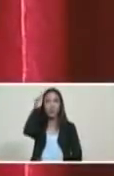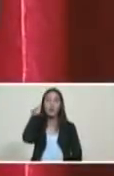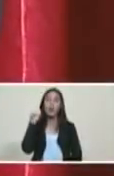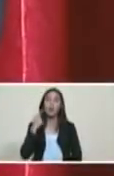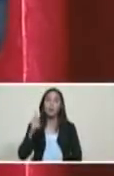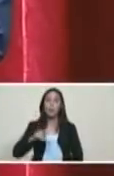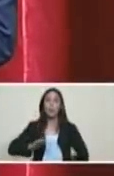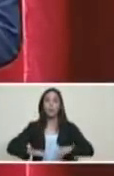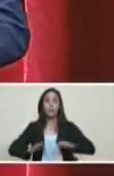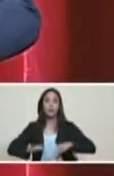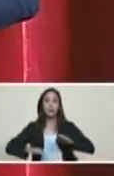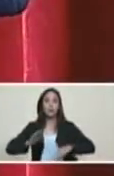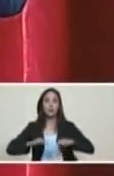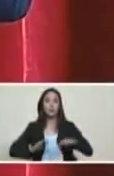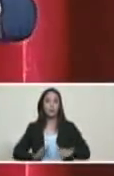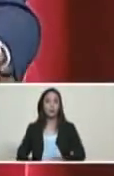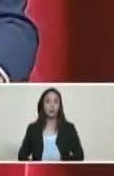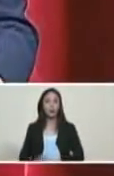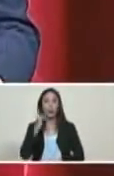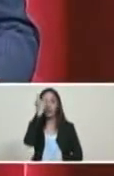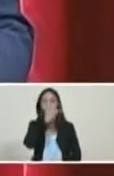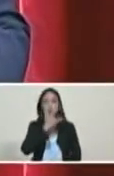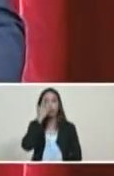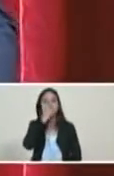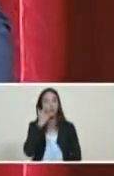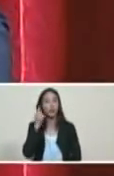cuando suena, y en muchas cosas más.